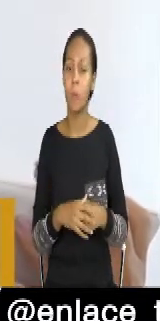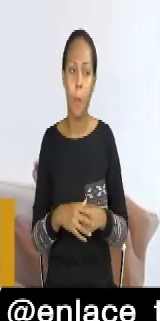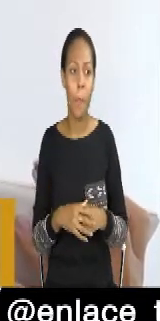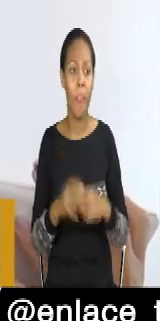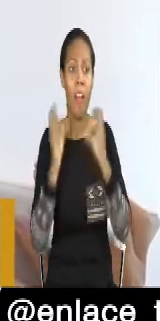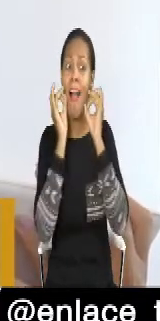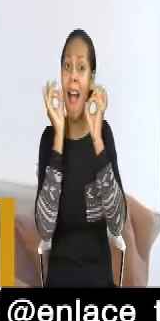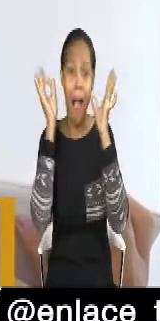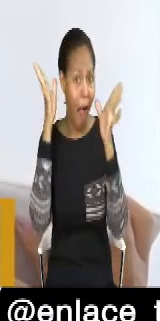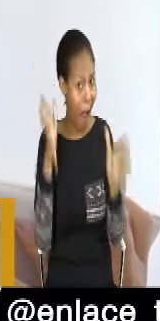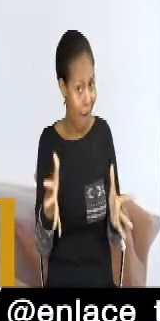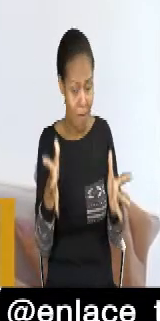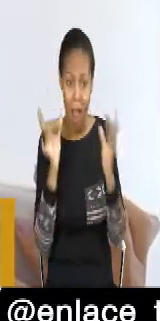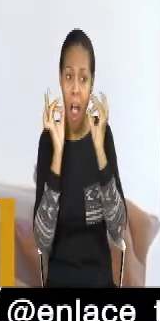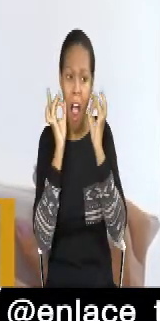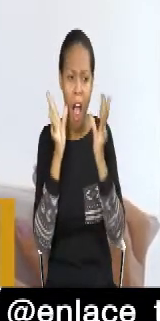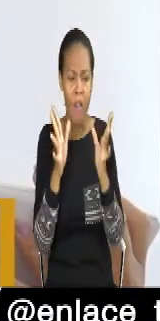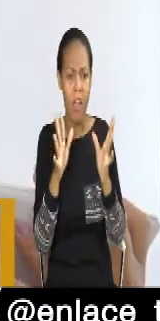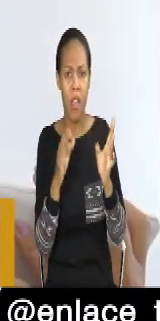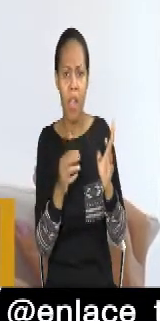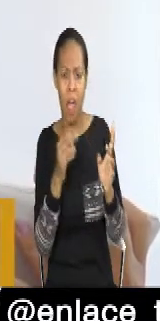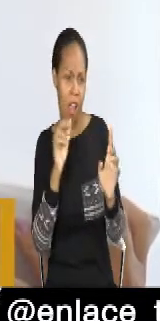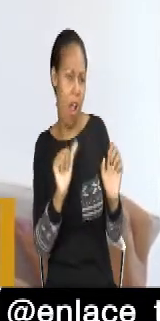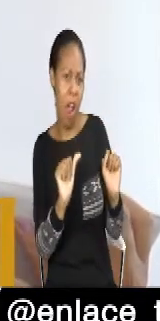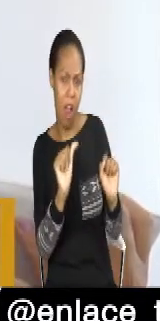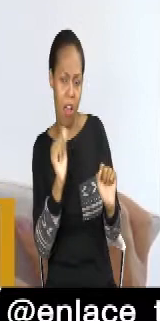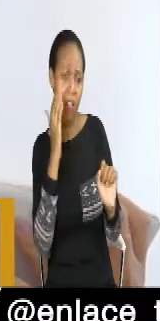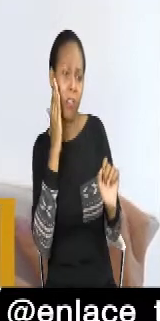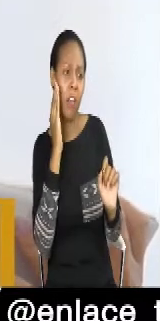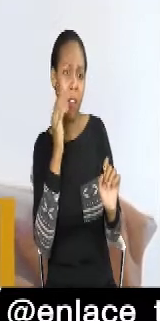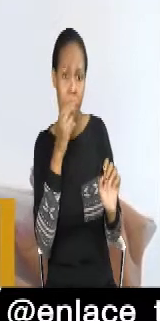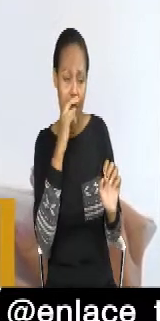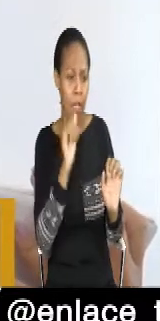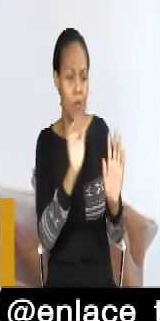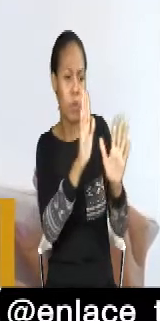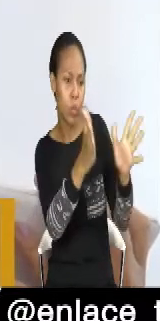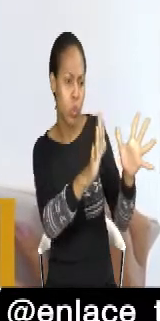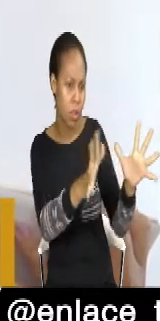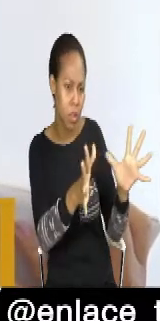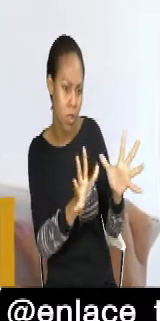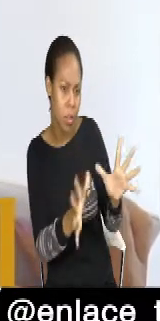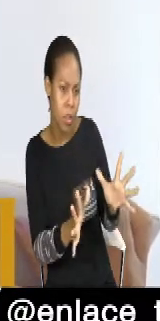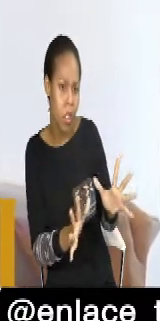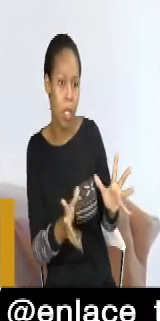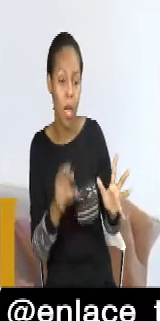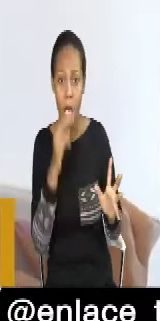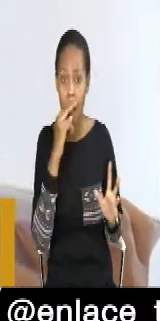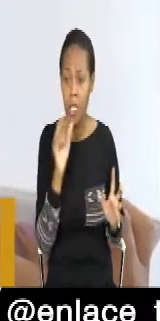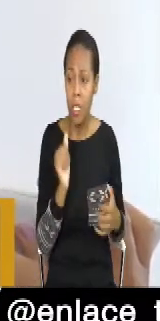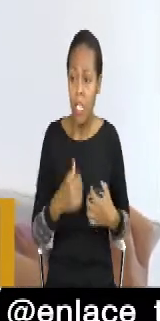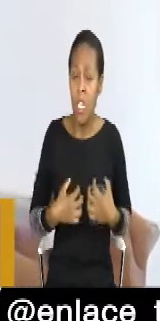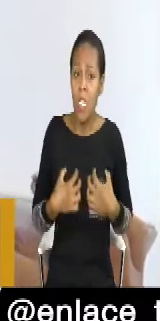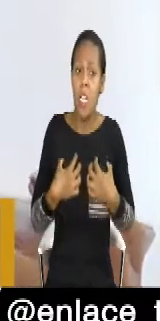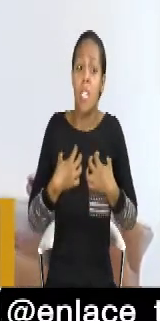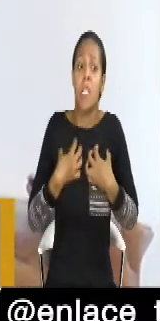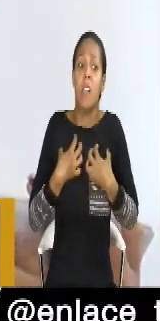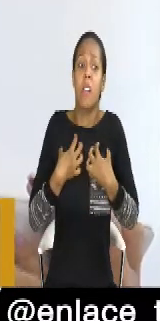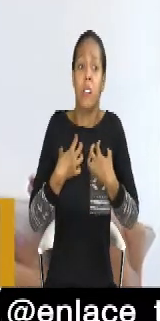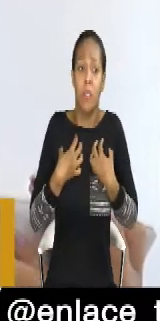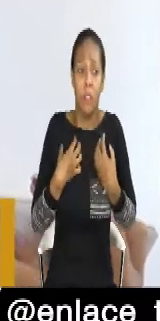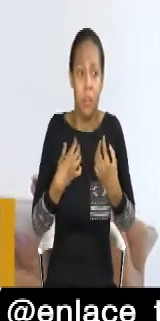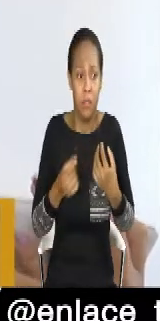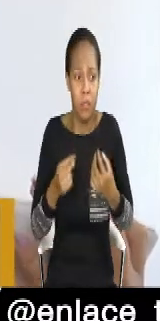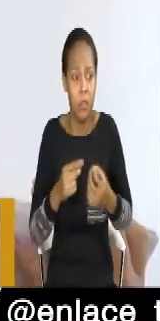graves, tocaba a la menor. La menor asustada, refiere la madre, le señaló que él